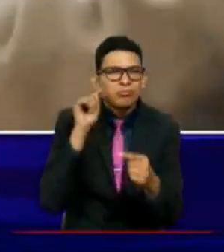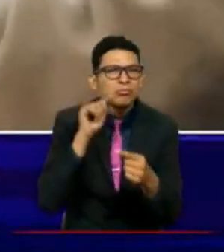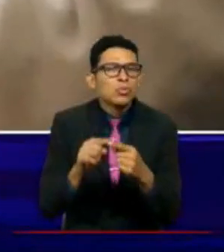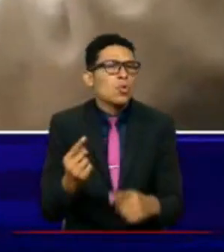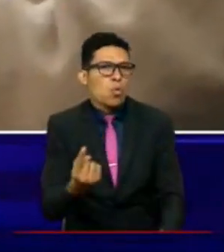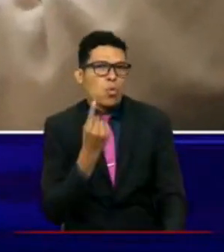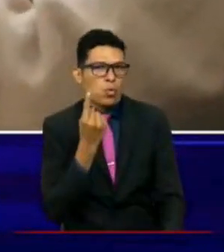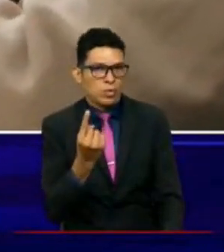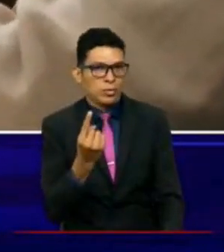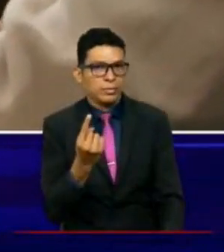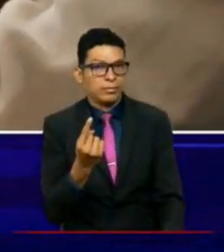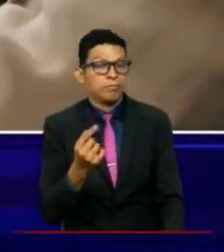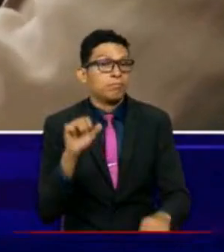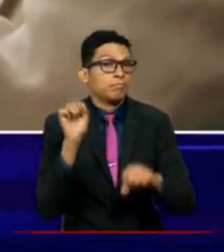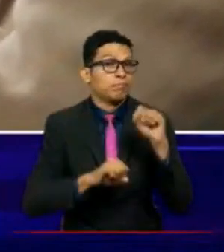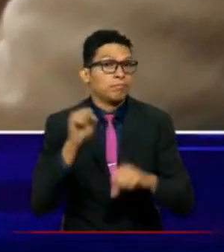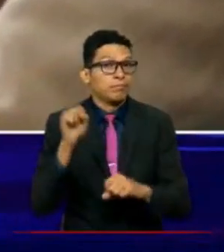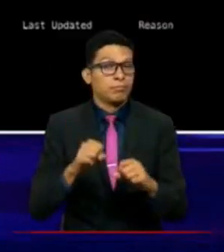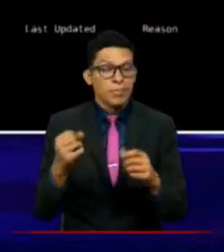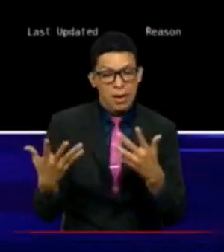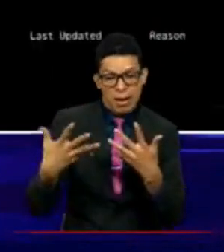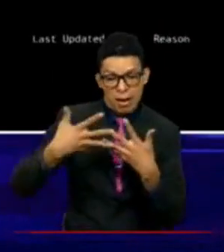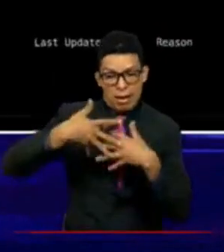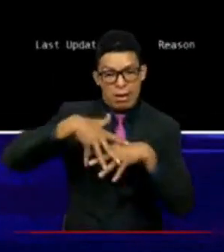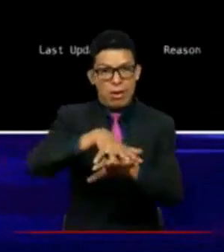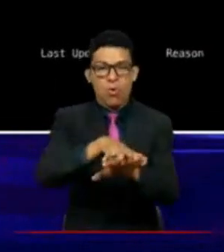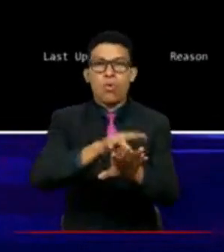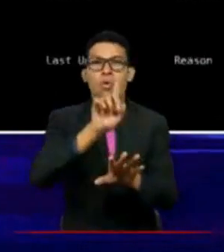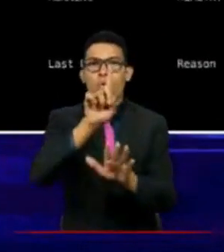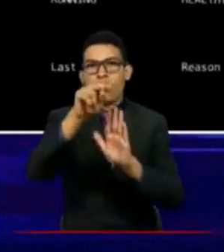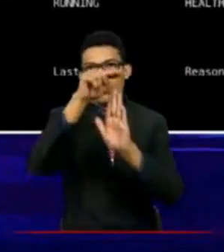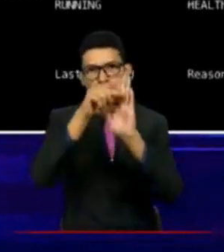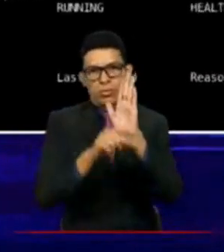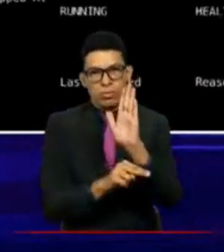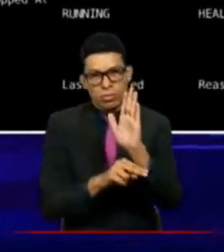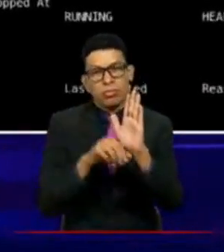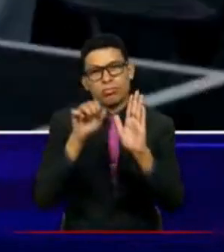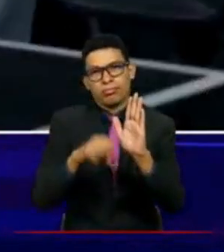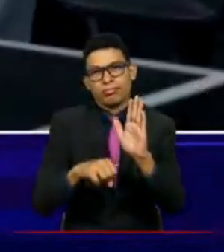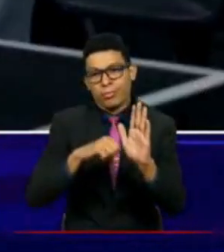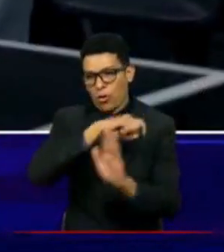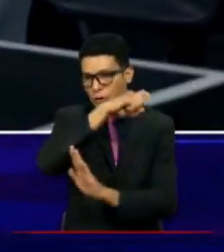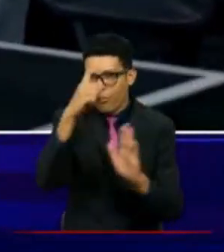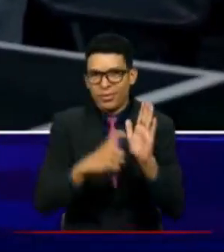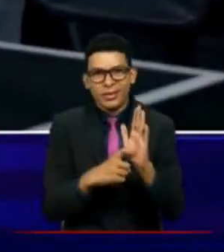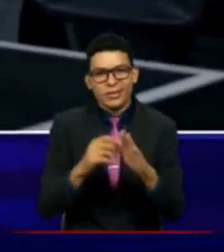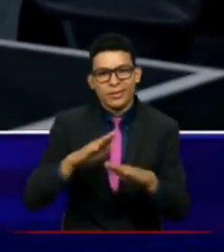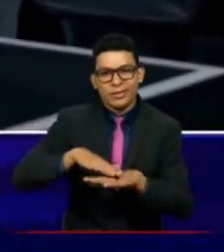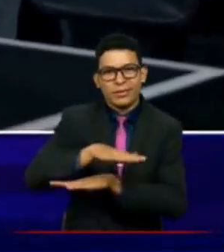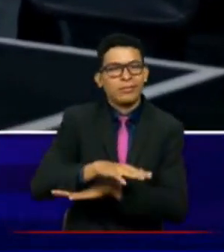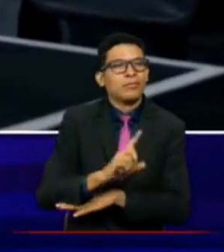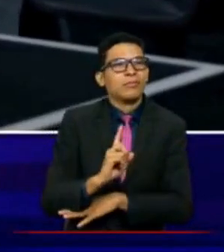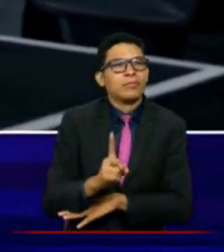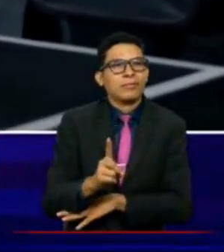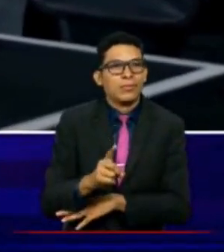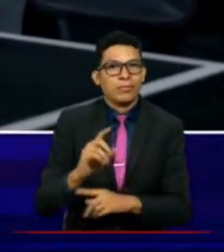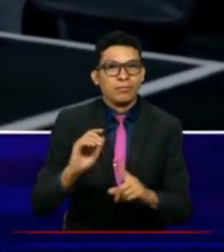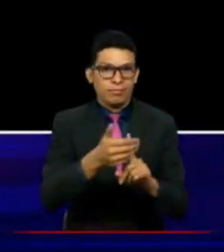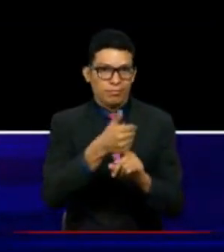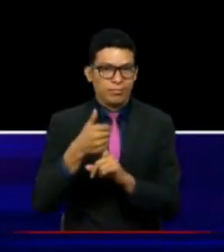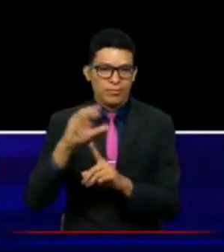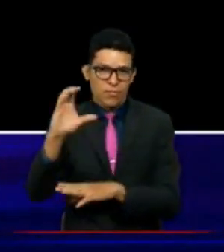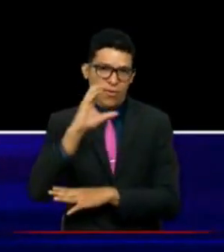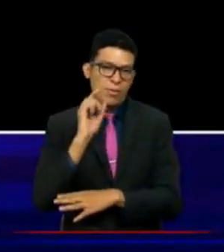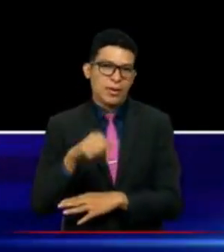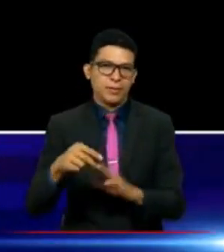objetivo pero podrían integrarse en una sola normatividad que abarque todos los efectos del para la protección en